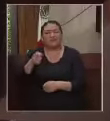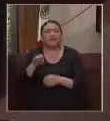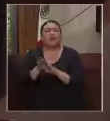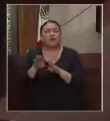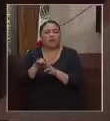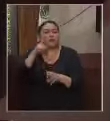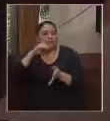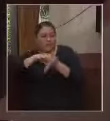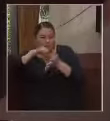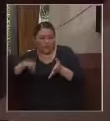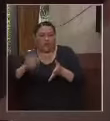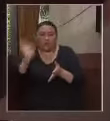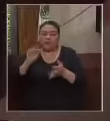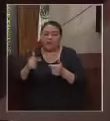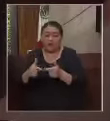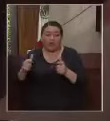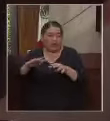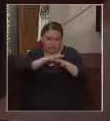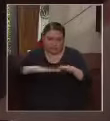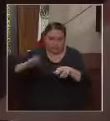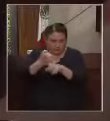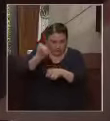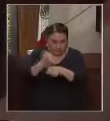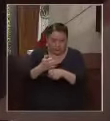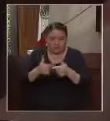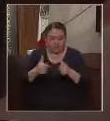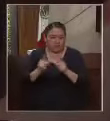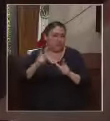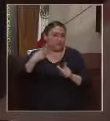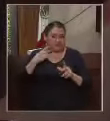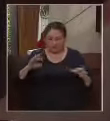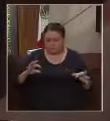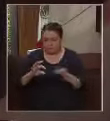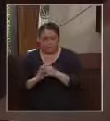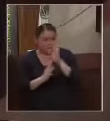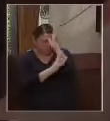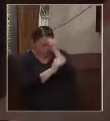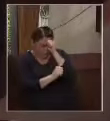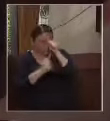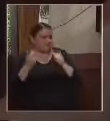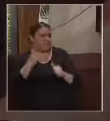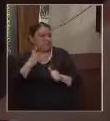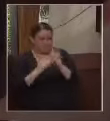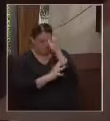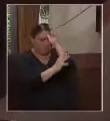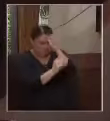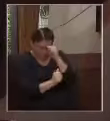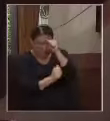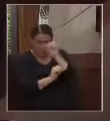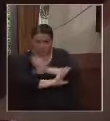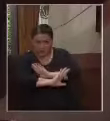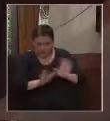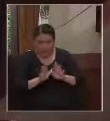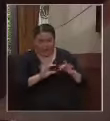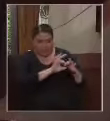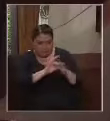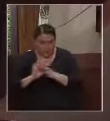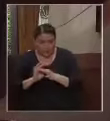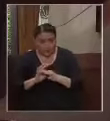Si en un estado ciertos partidos han celebrado coalición total para diputados, pues deben convenir necesaria